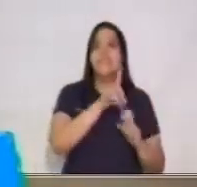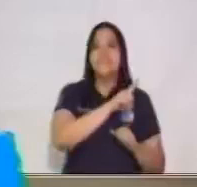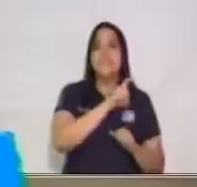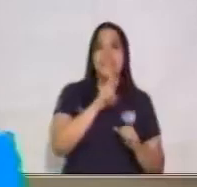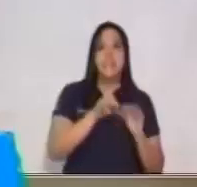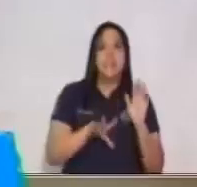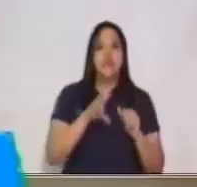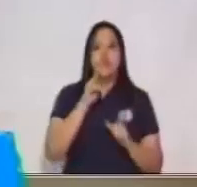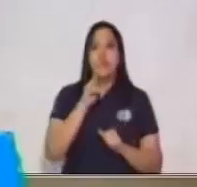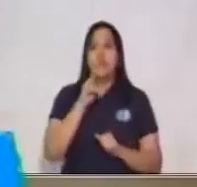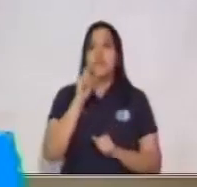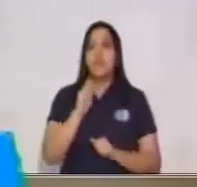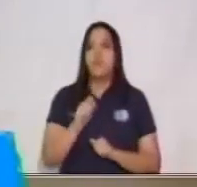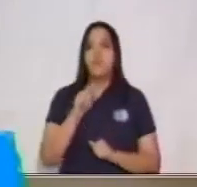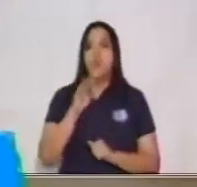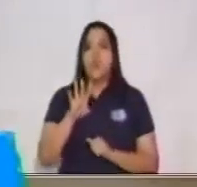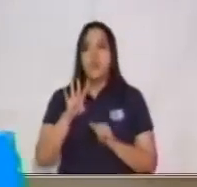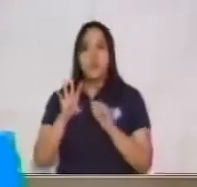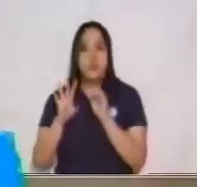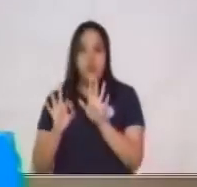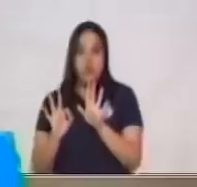112,48.